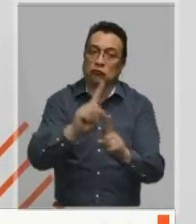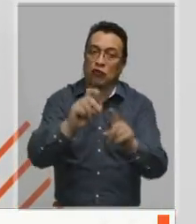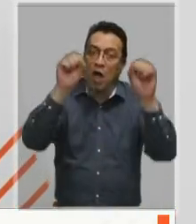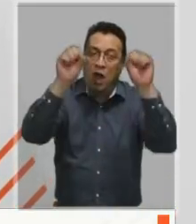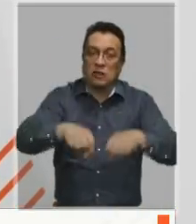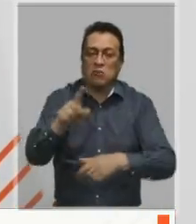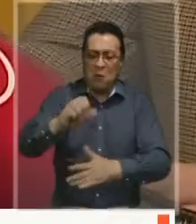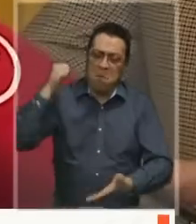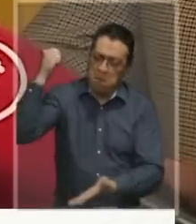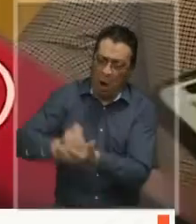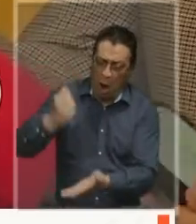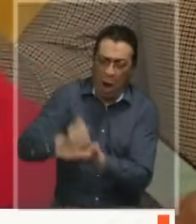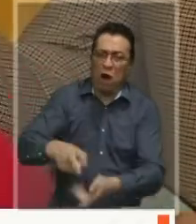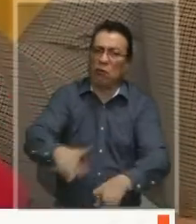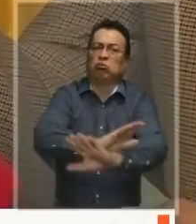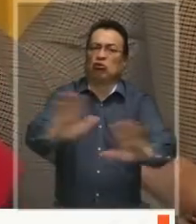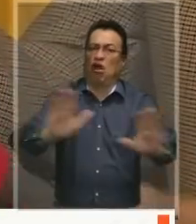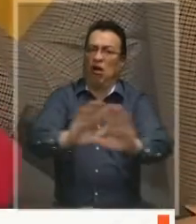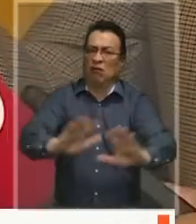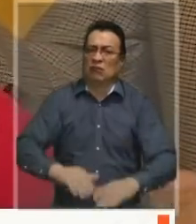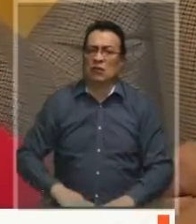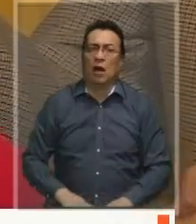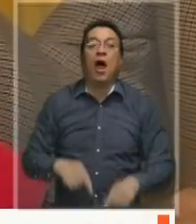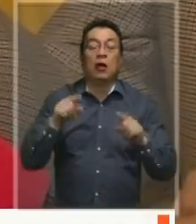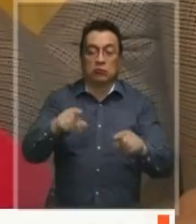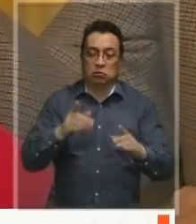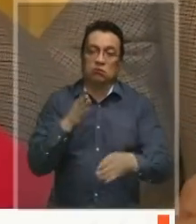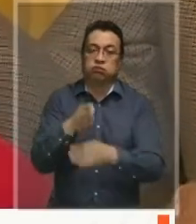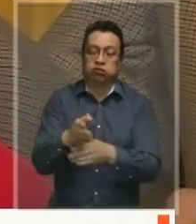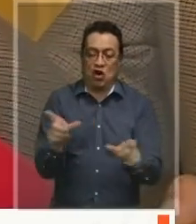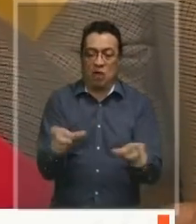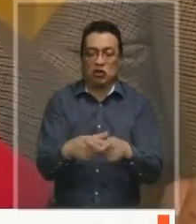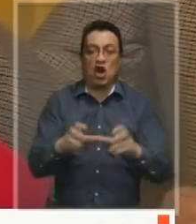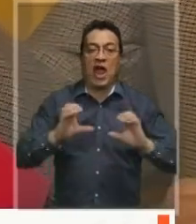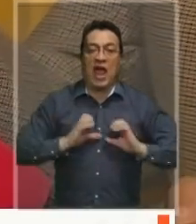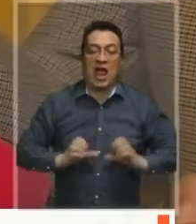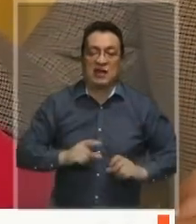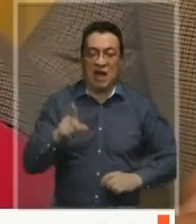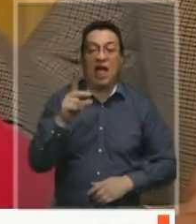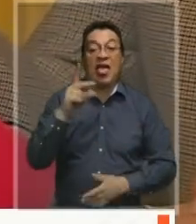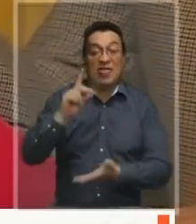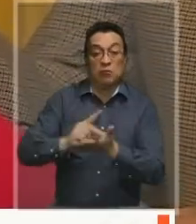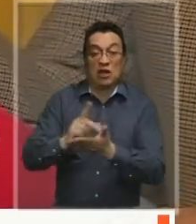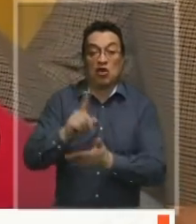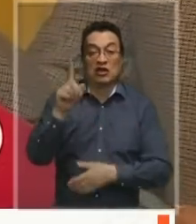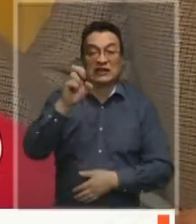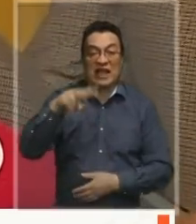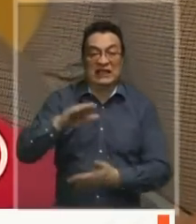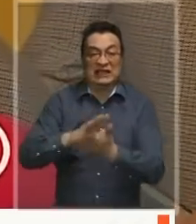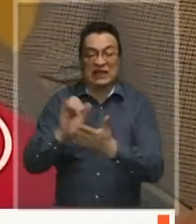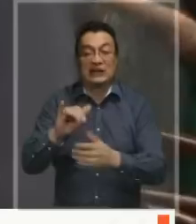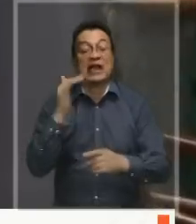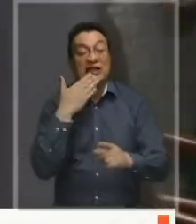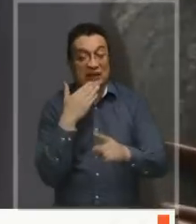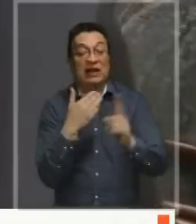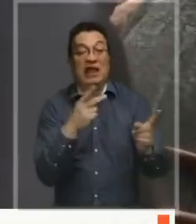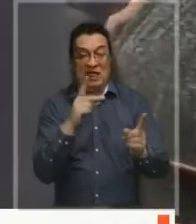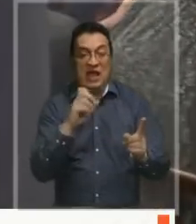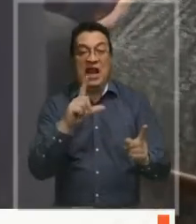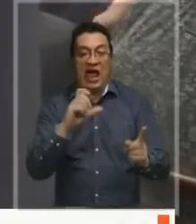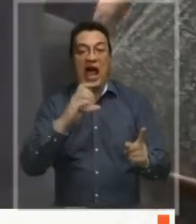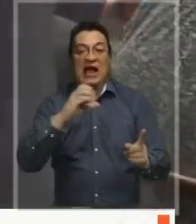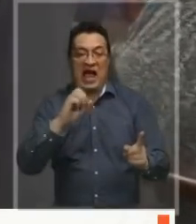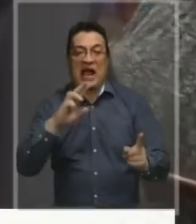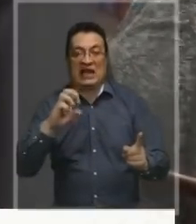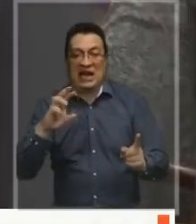venga a golpear la mesa de nuevo. Por supuesto, concurrir a la comisión de ética, sobre todo por lo del diputado Sánchez, pero también por lo del diputado de la carrera. Comportamiento